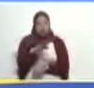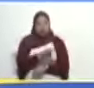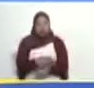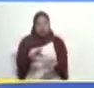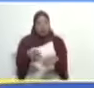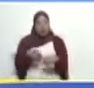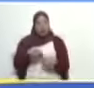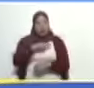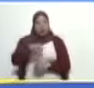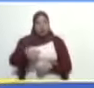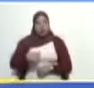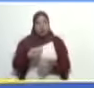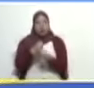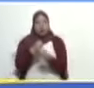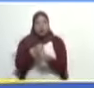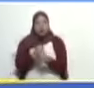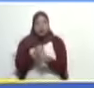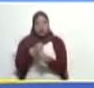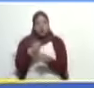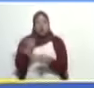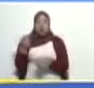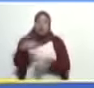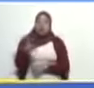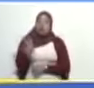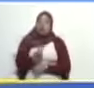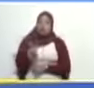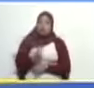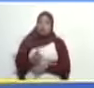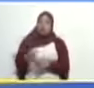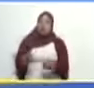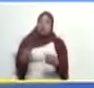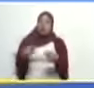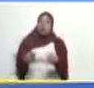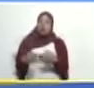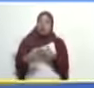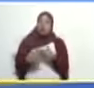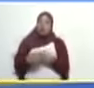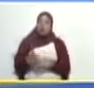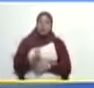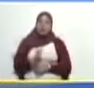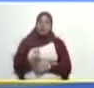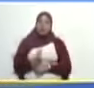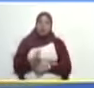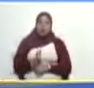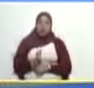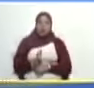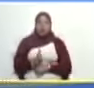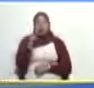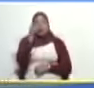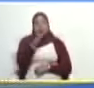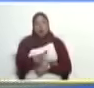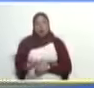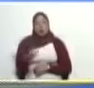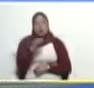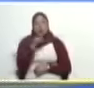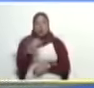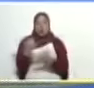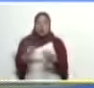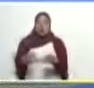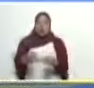reconocer a nuestros héroes y heroínas que han venido venciendo el bloqueo criminal contra Venezuela. Aquí está, este es el cuerpo nacional de